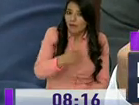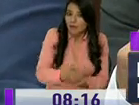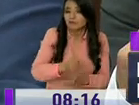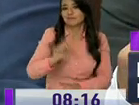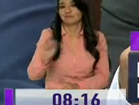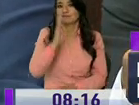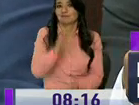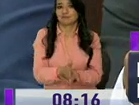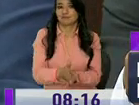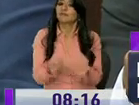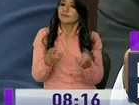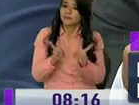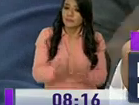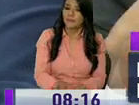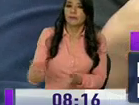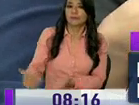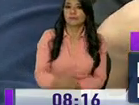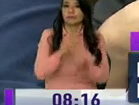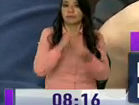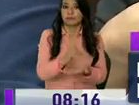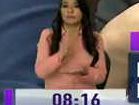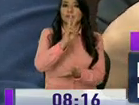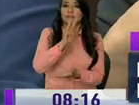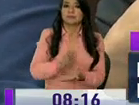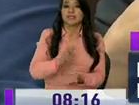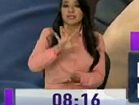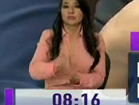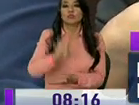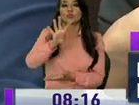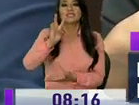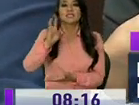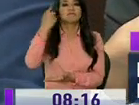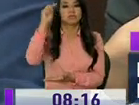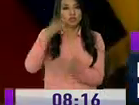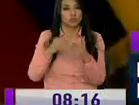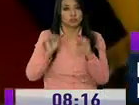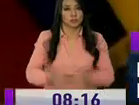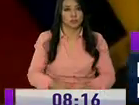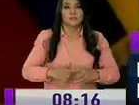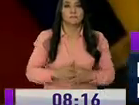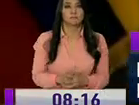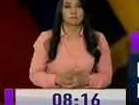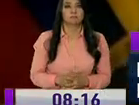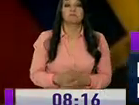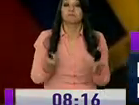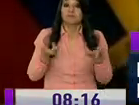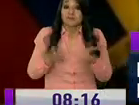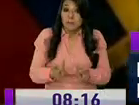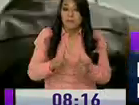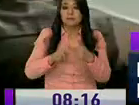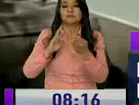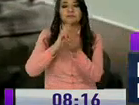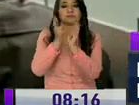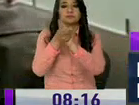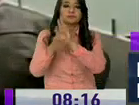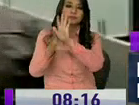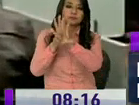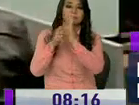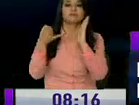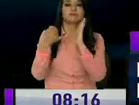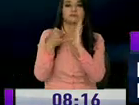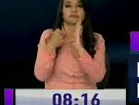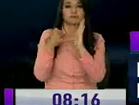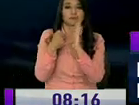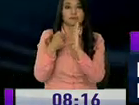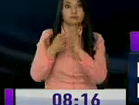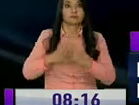sino que también nos permiten recaudar 1.546 millones de dólares. Con este anuncio también llegó las reformas en materia tributaria, dentro